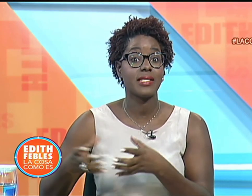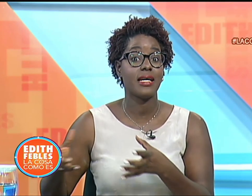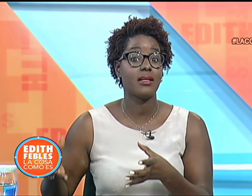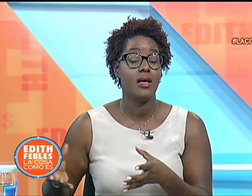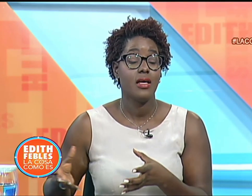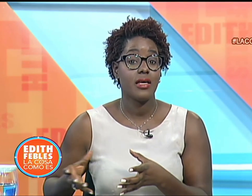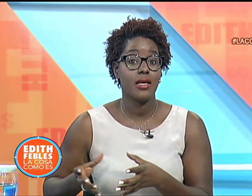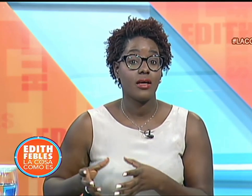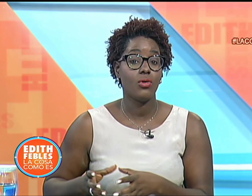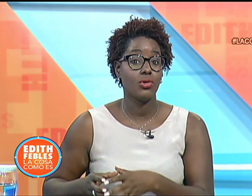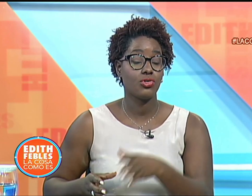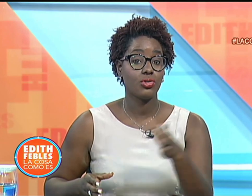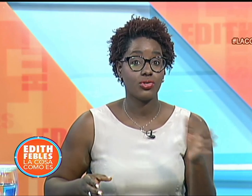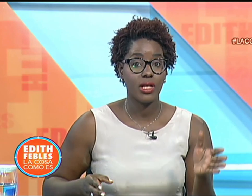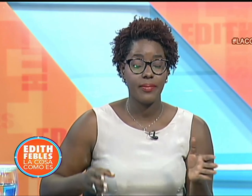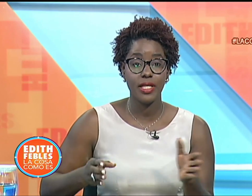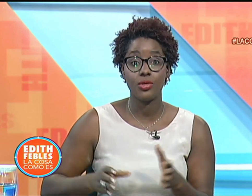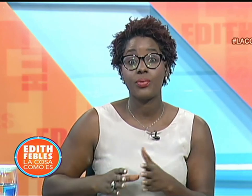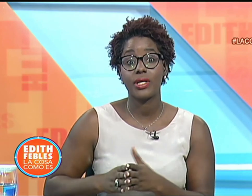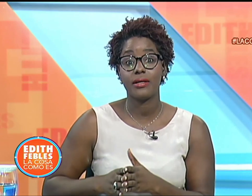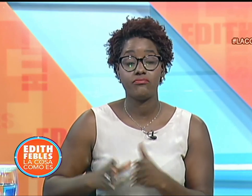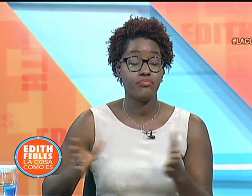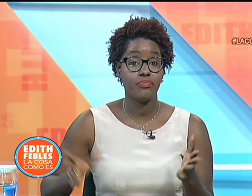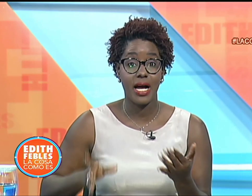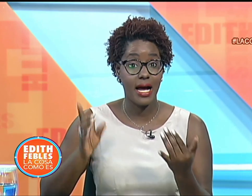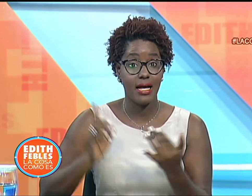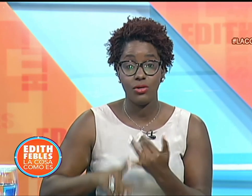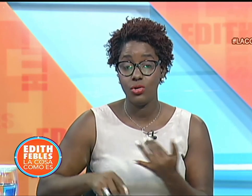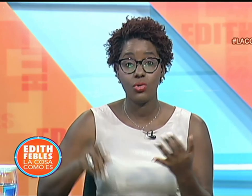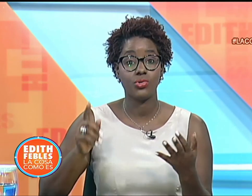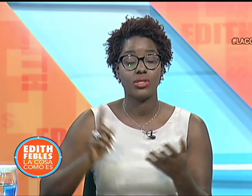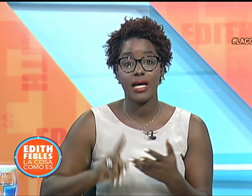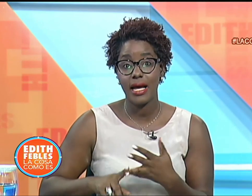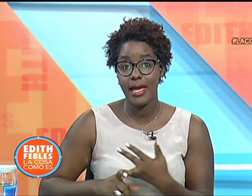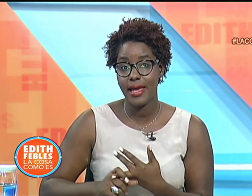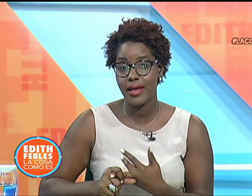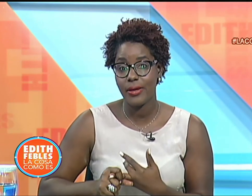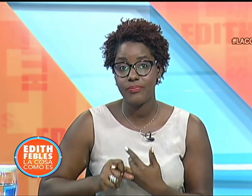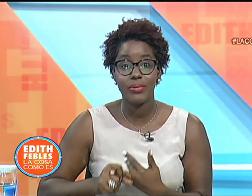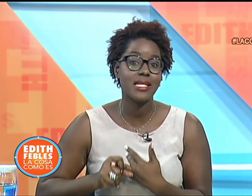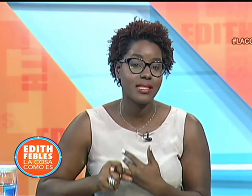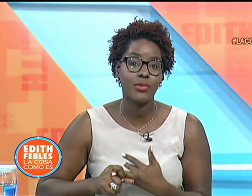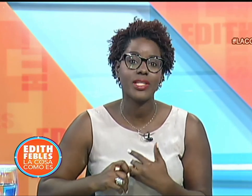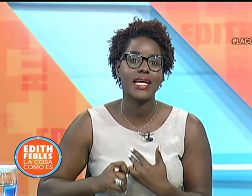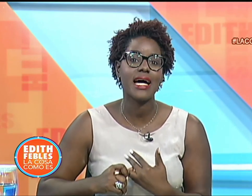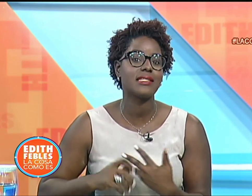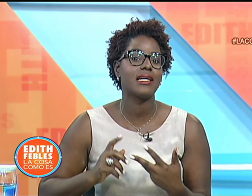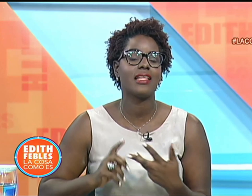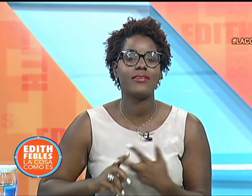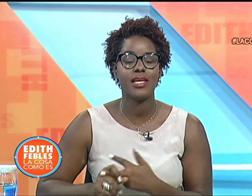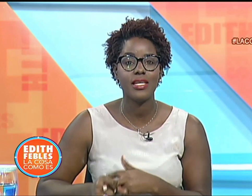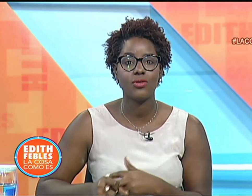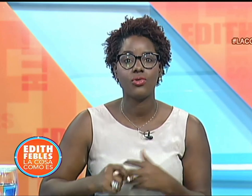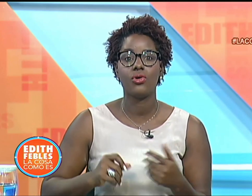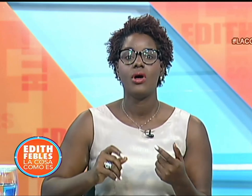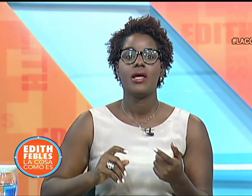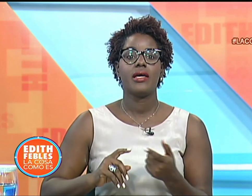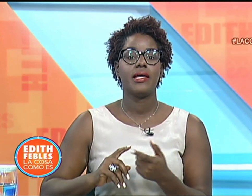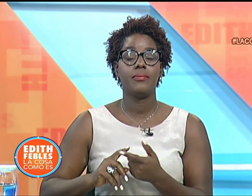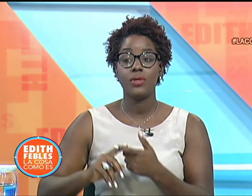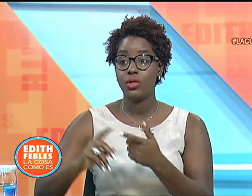va a pasar con los otros elementos, porque pagar luz, préstamo de casa, de